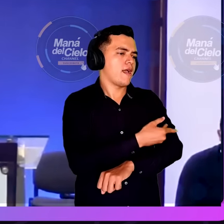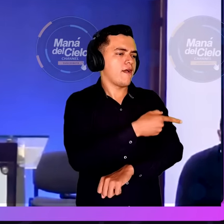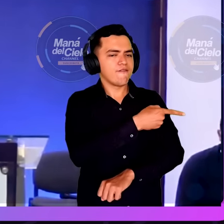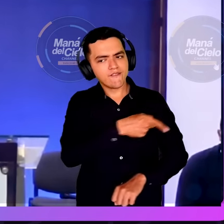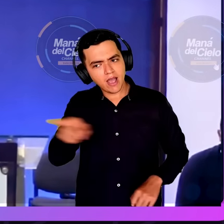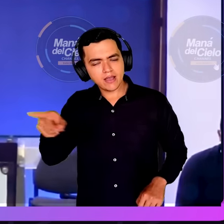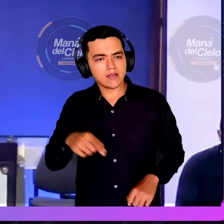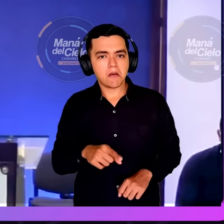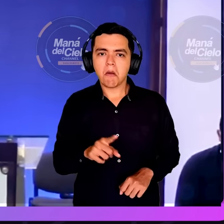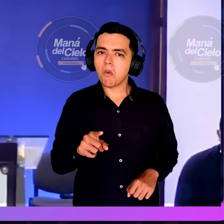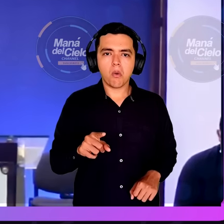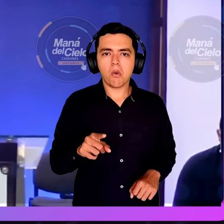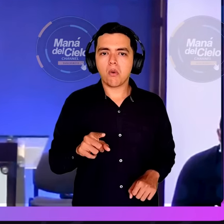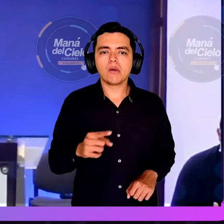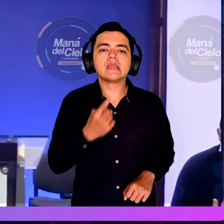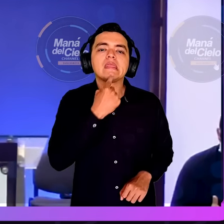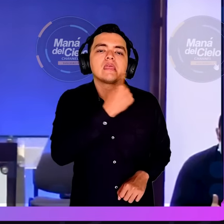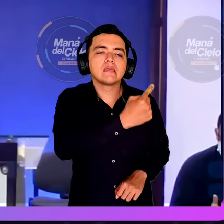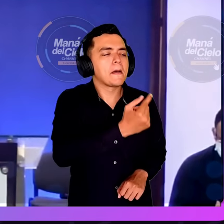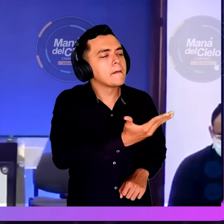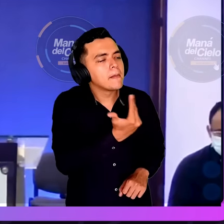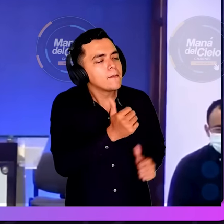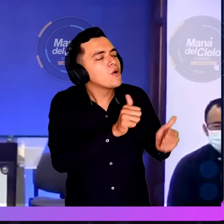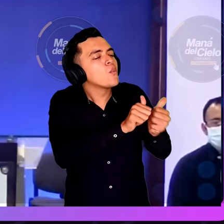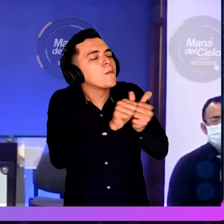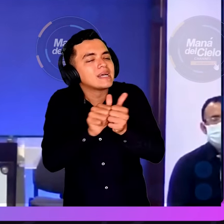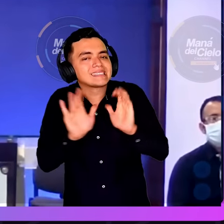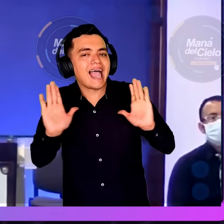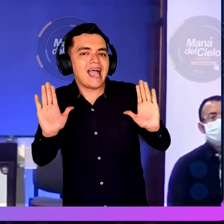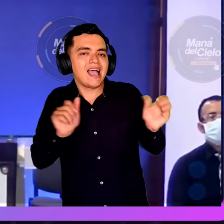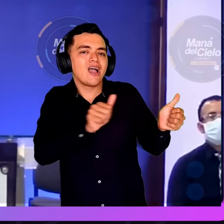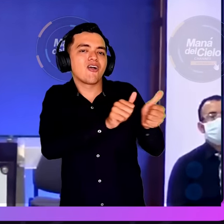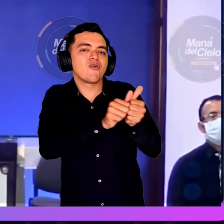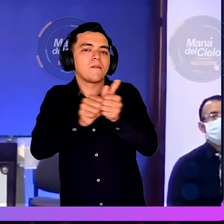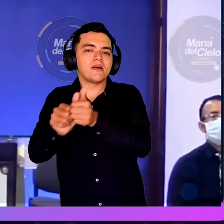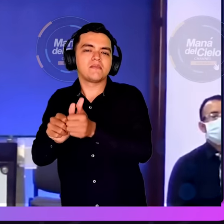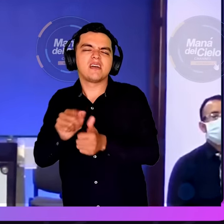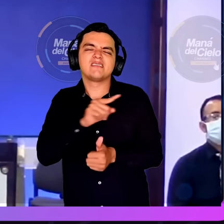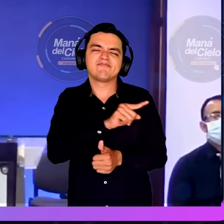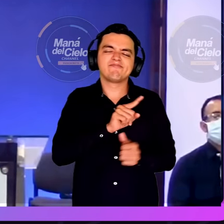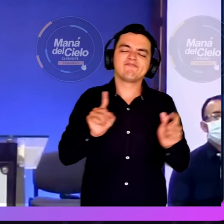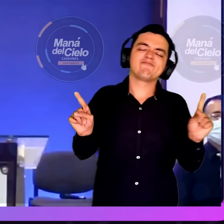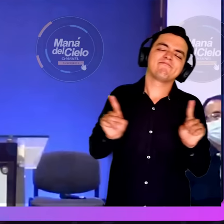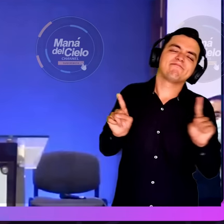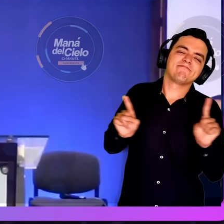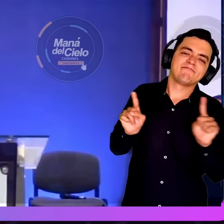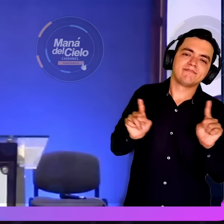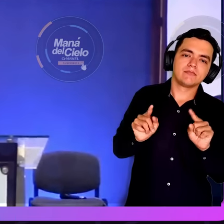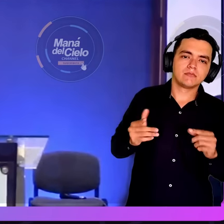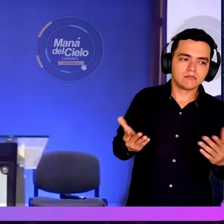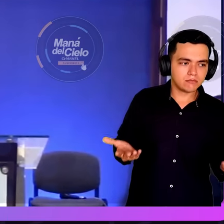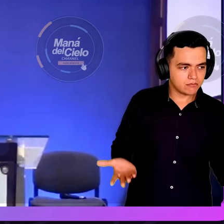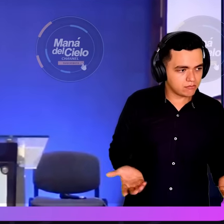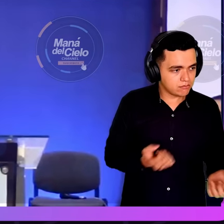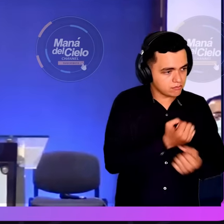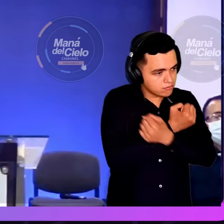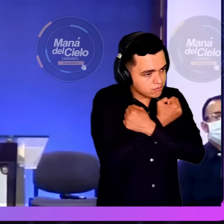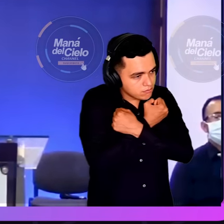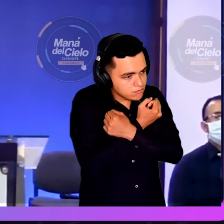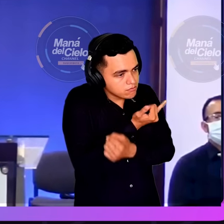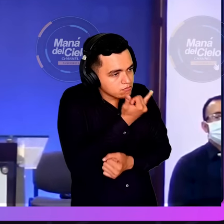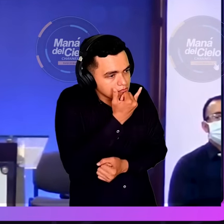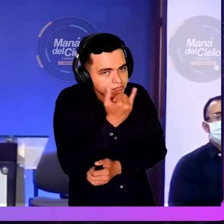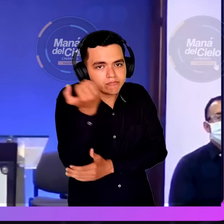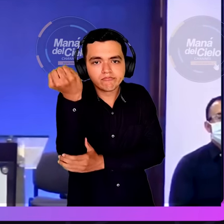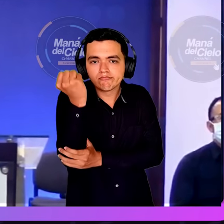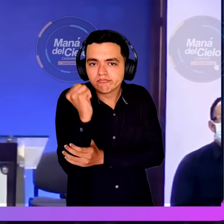Fiel. ¿Qué estaba pidiendo el rey de esa mujer? Fiel, que lo atendiera. Que él pudiera tener esa. Él no